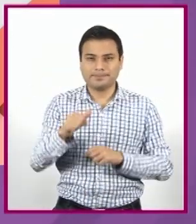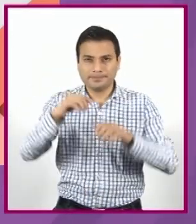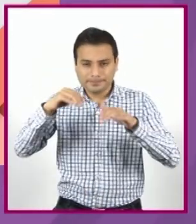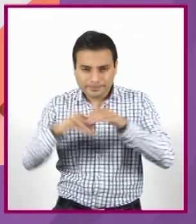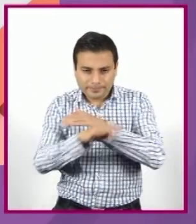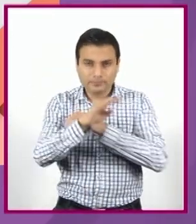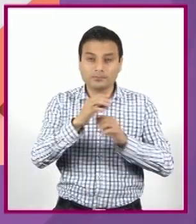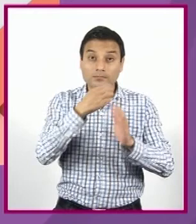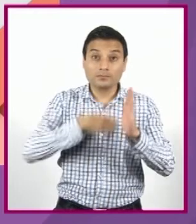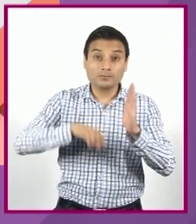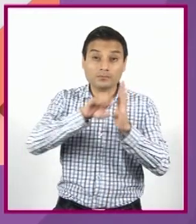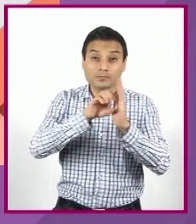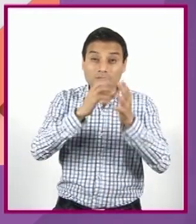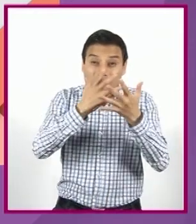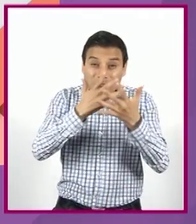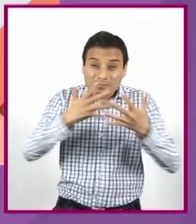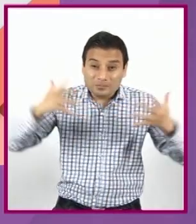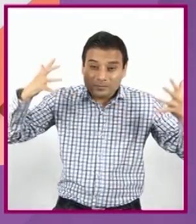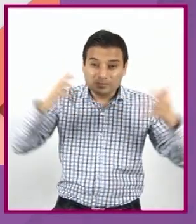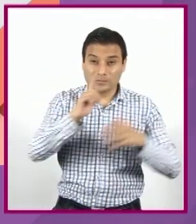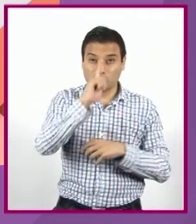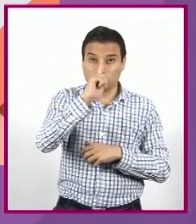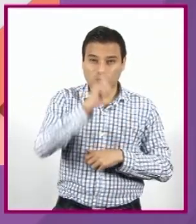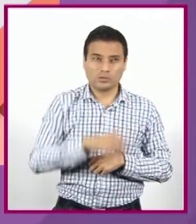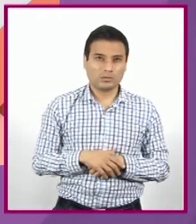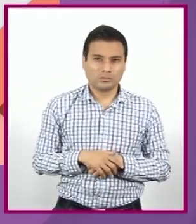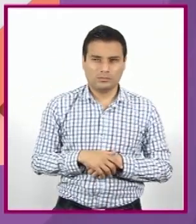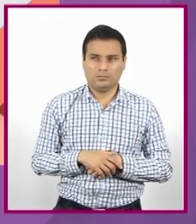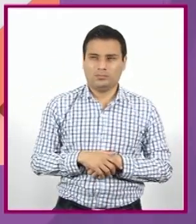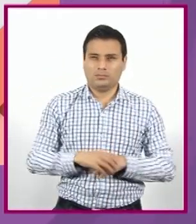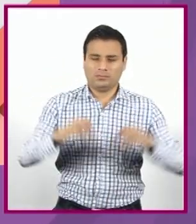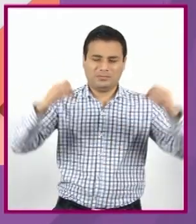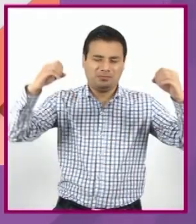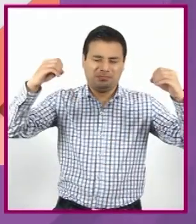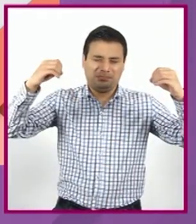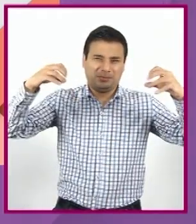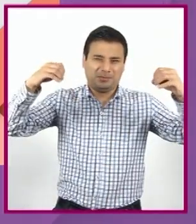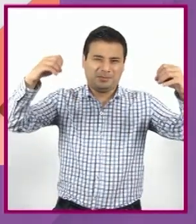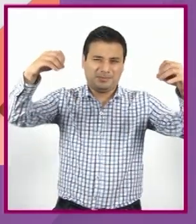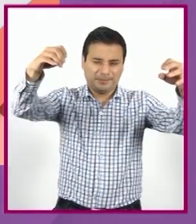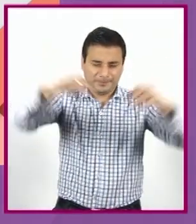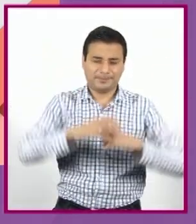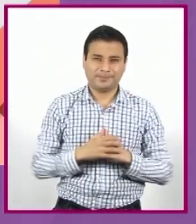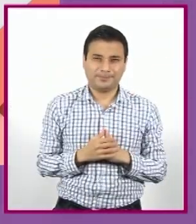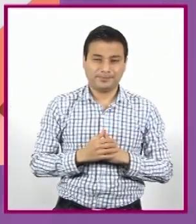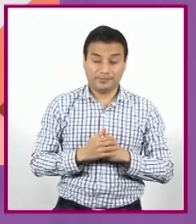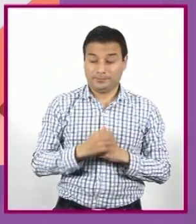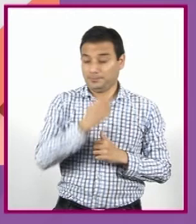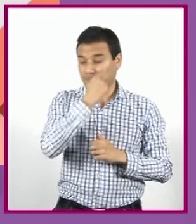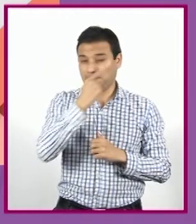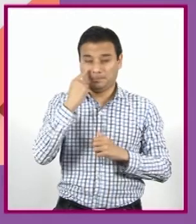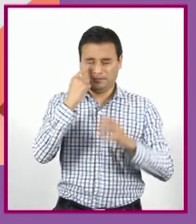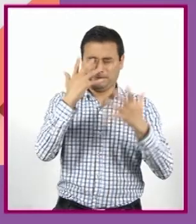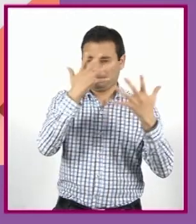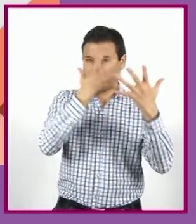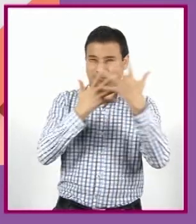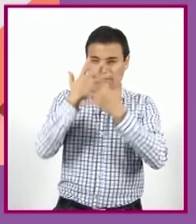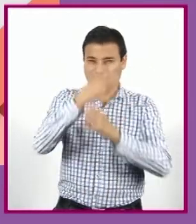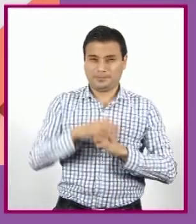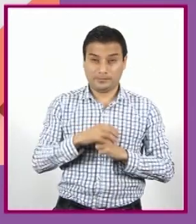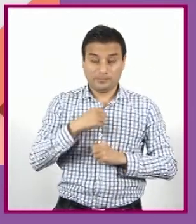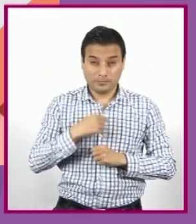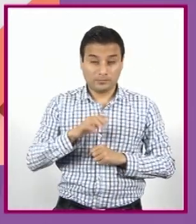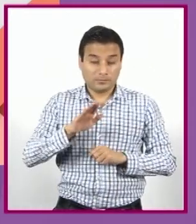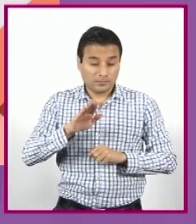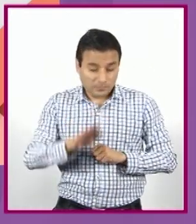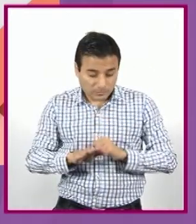amplia habitación, iluminada por enceguecedores reflectores eléctricos, mientras el sonido de nuestros pasos